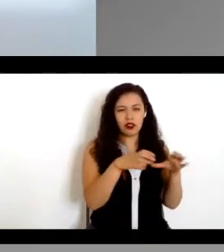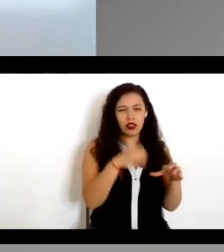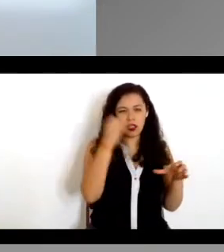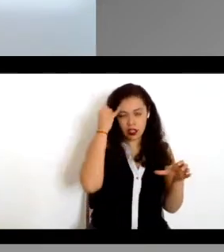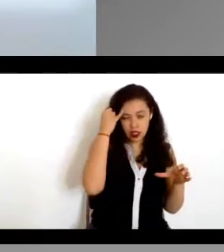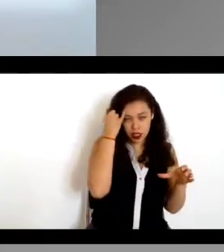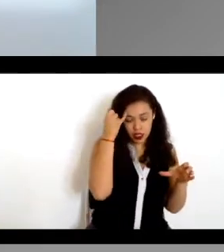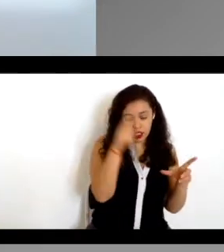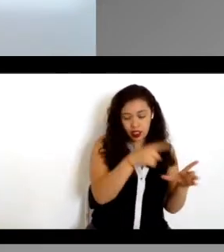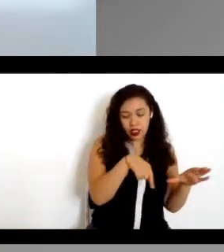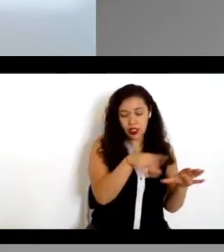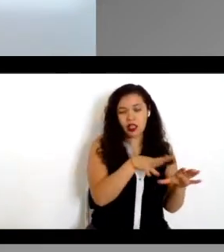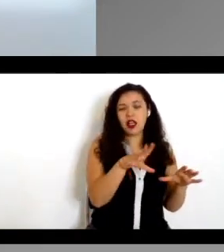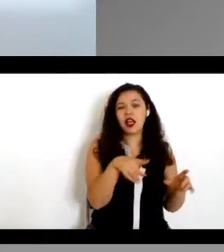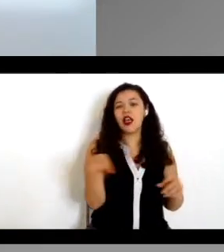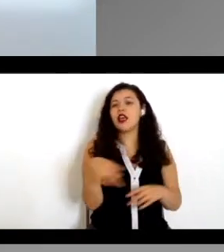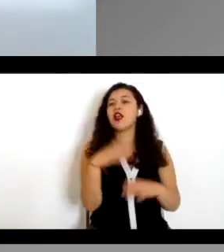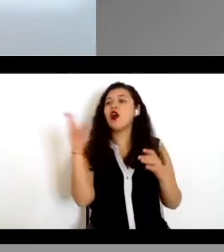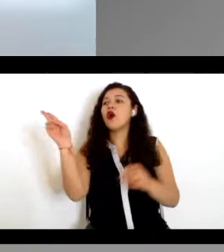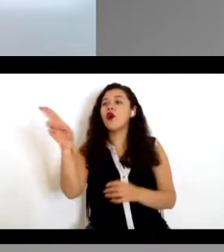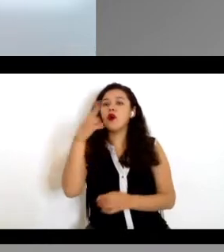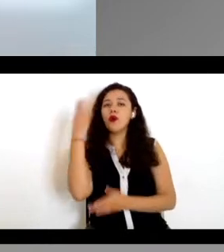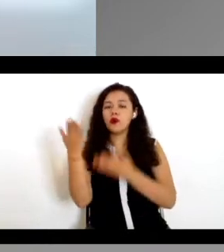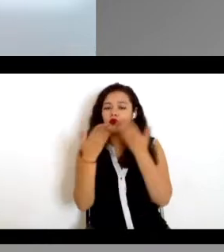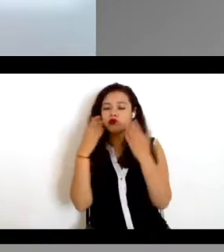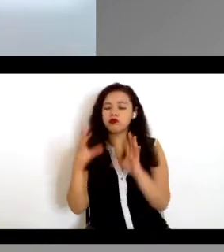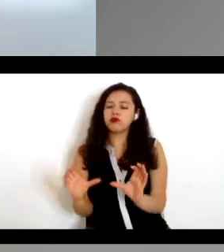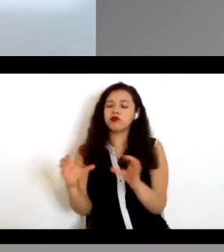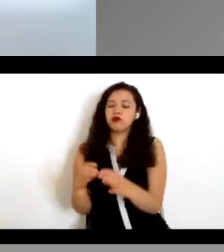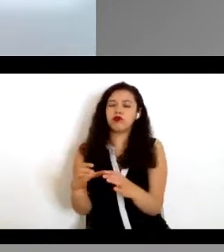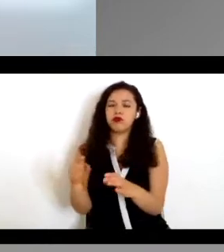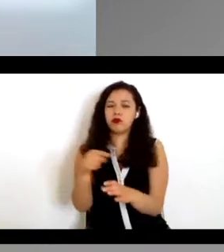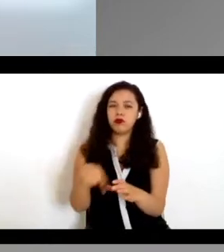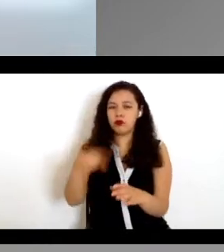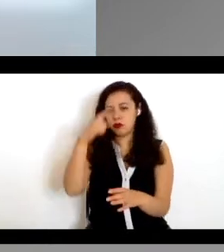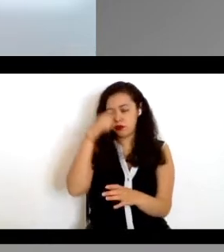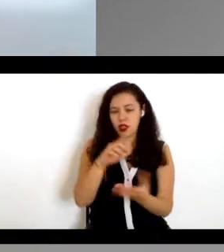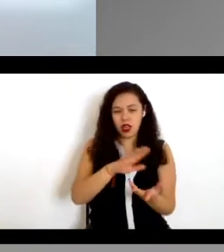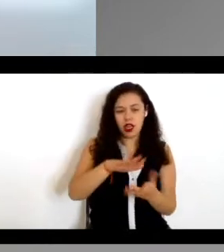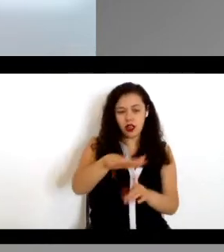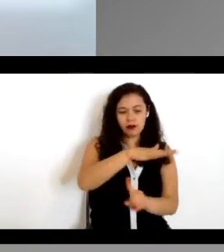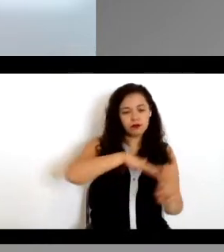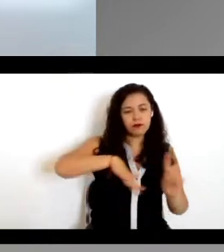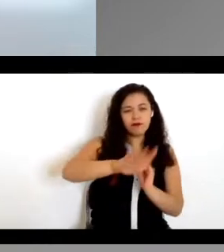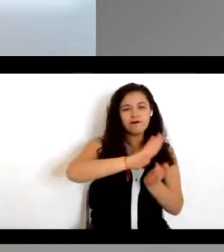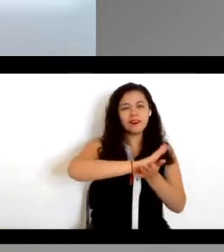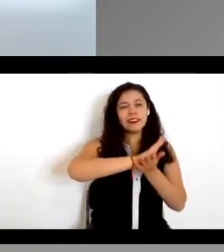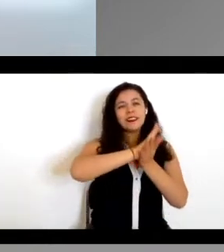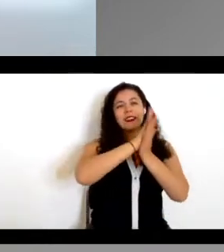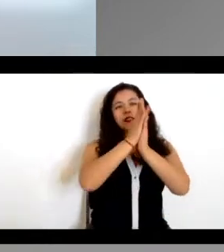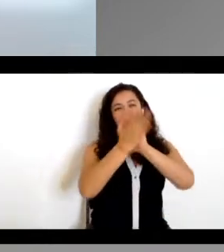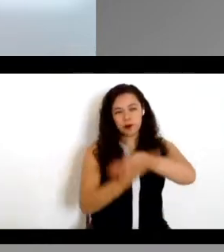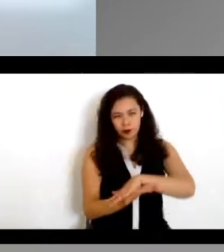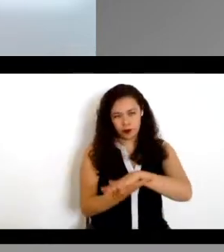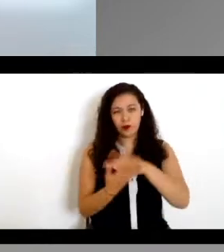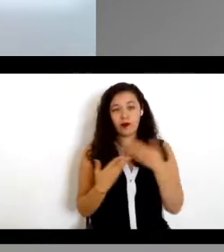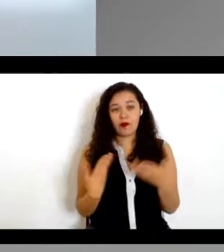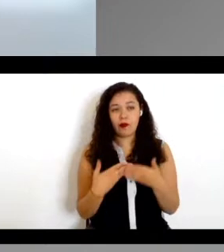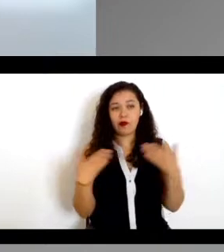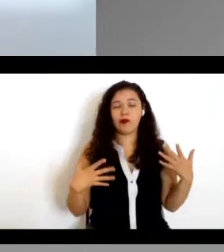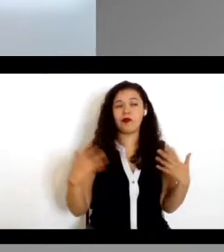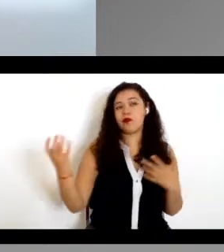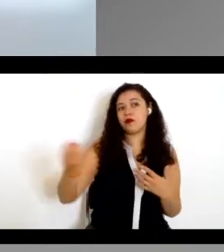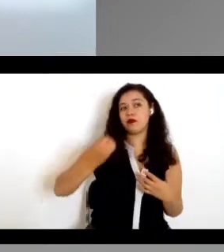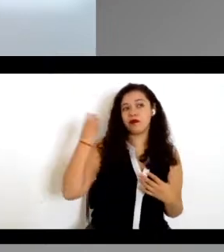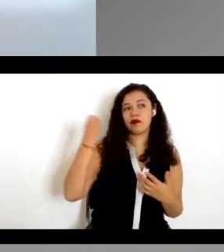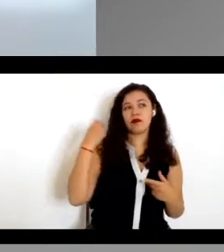comunidad universitaria en aras de transformar la realidad. Ahora vemos en este foro y en los que